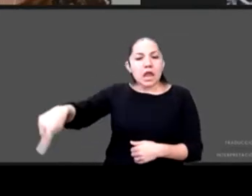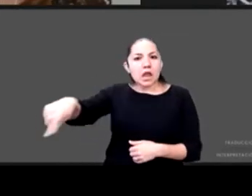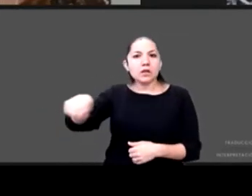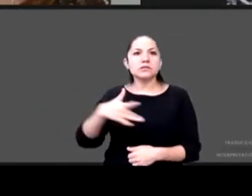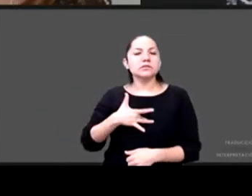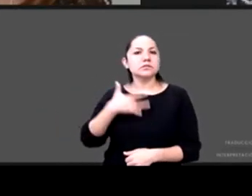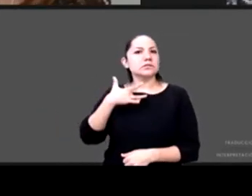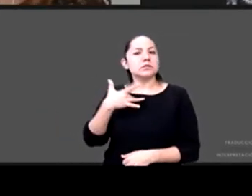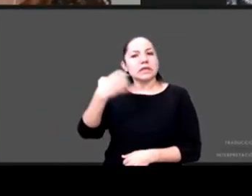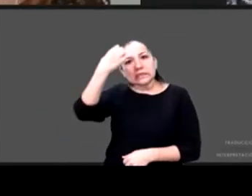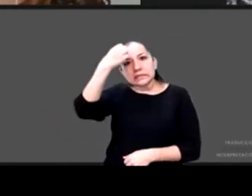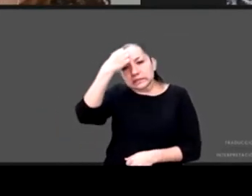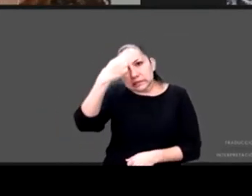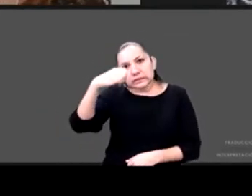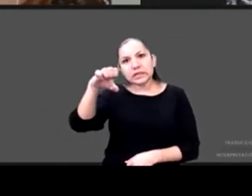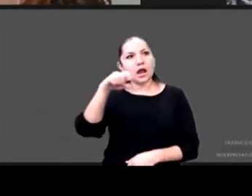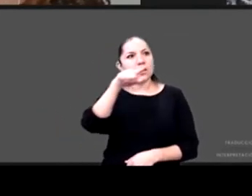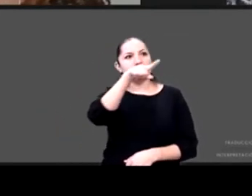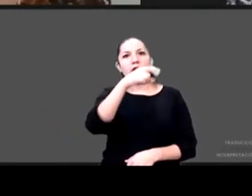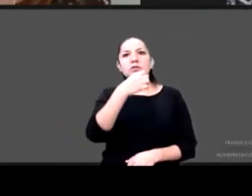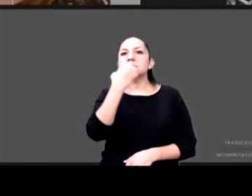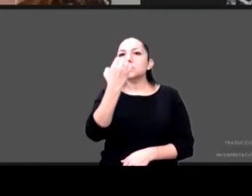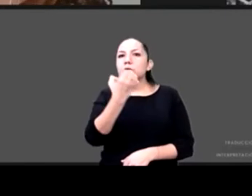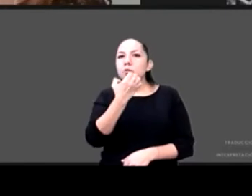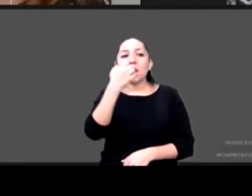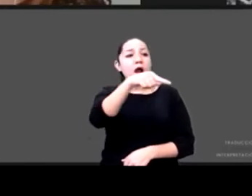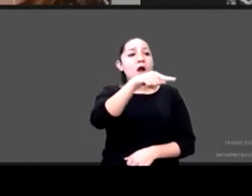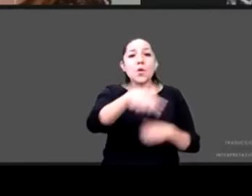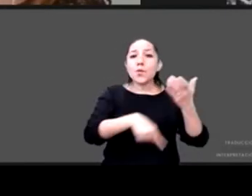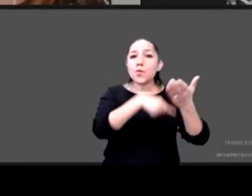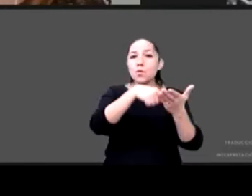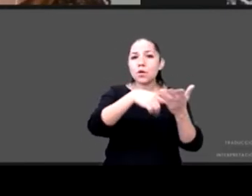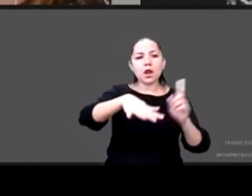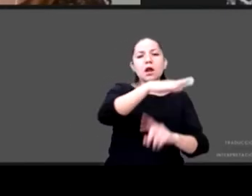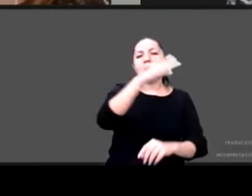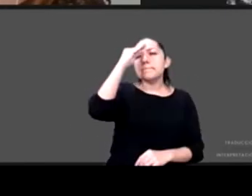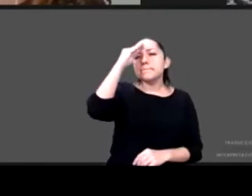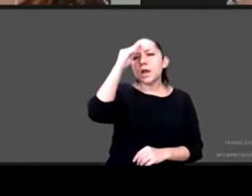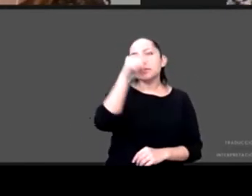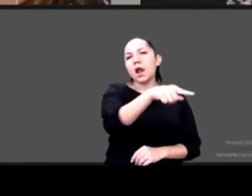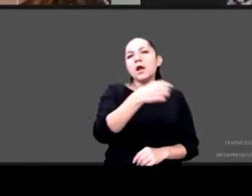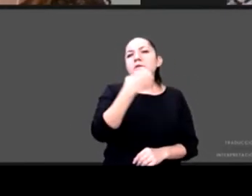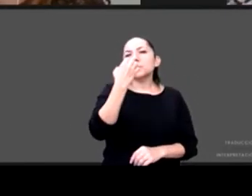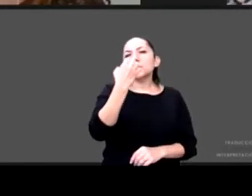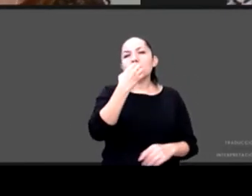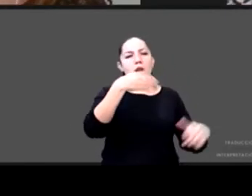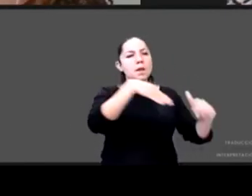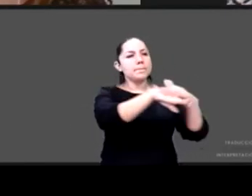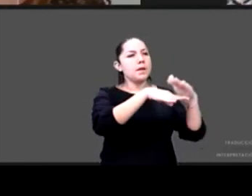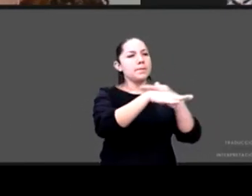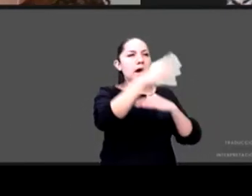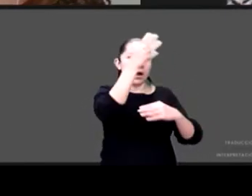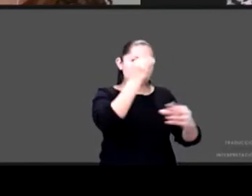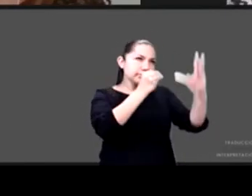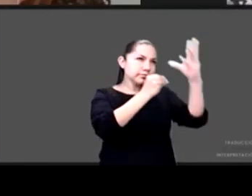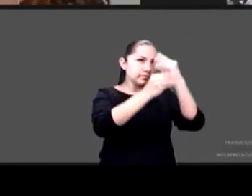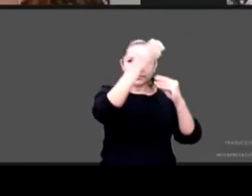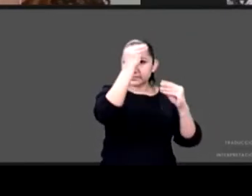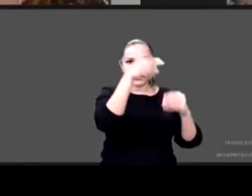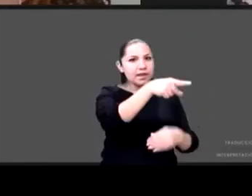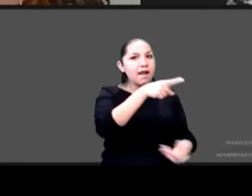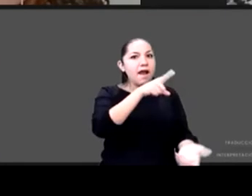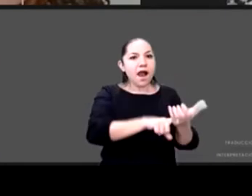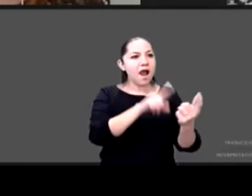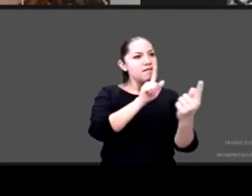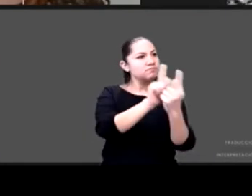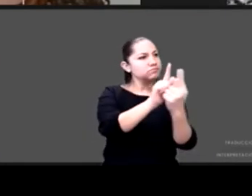Y ojo, esa no se nos puede olvidar. La escuela no solo es un espacio en donde vas y adquieres conocimiento, es un espacio social en donde